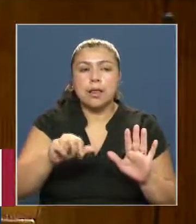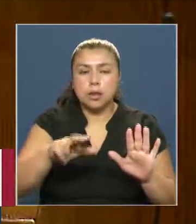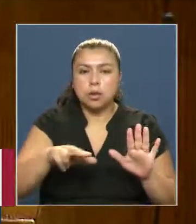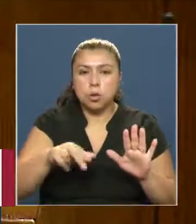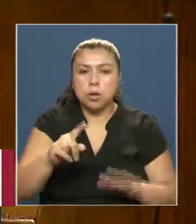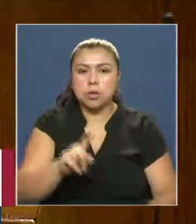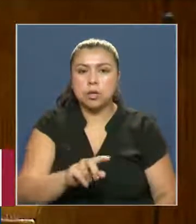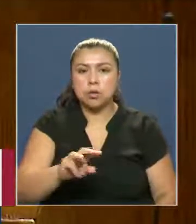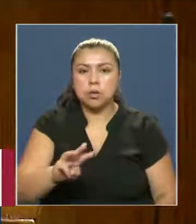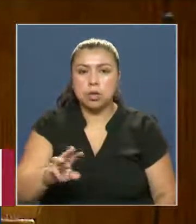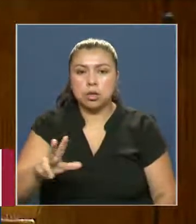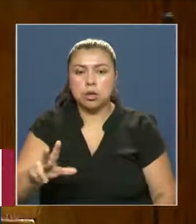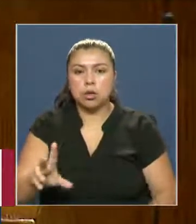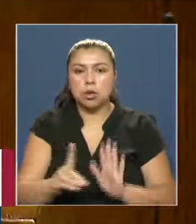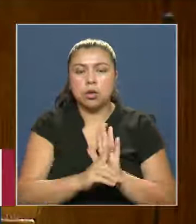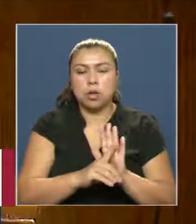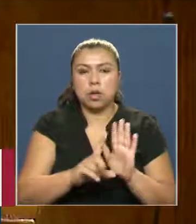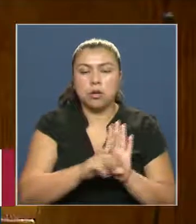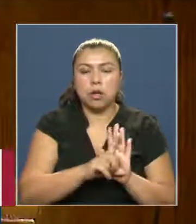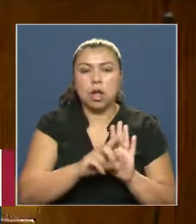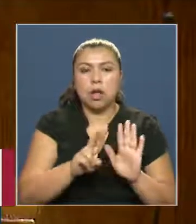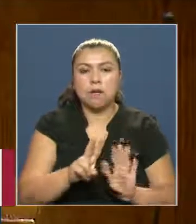18.138 y bajo los decretos leyes